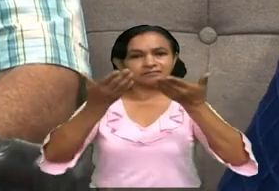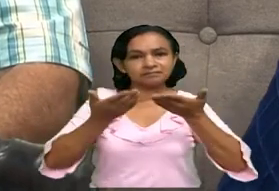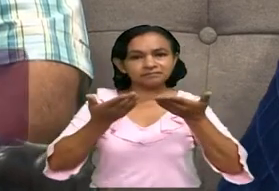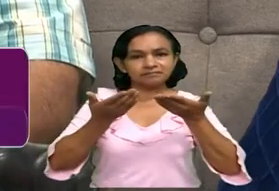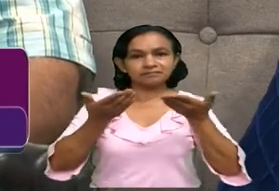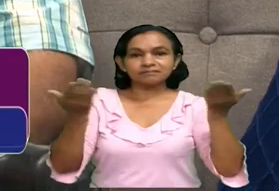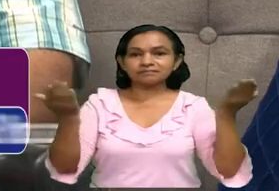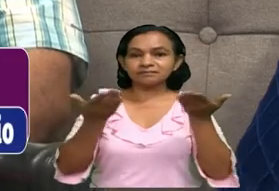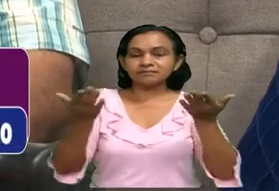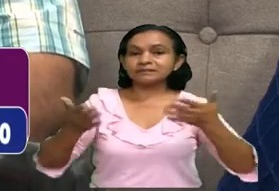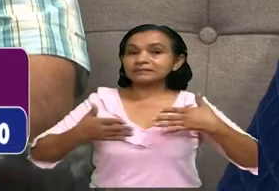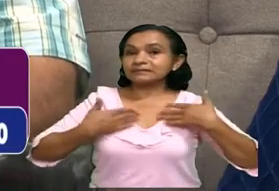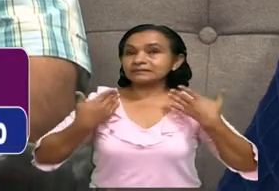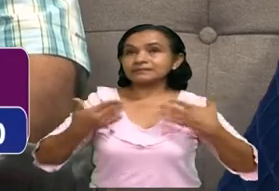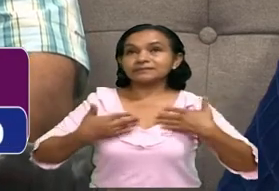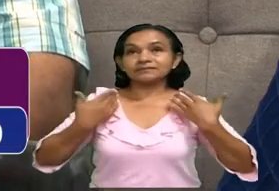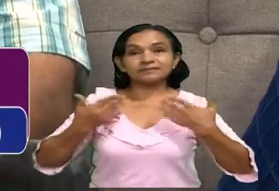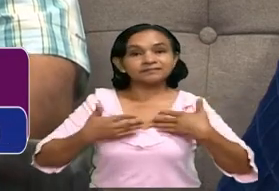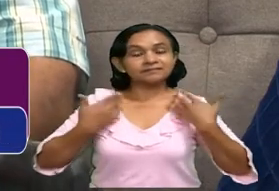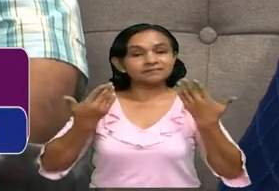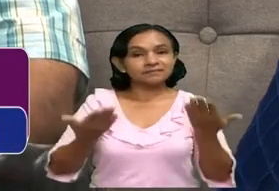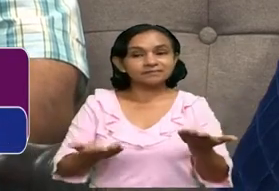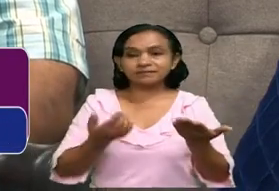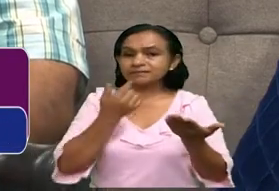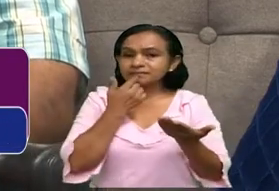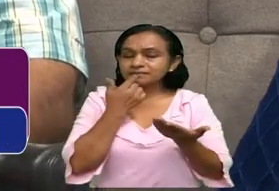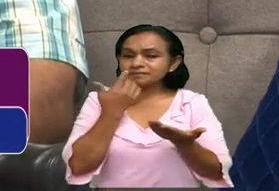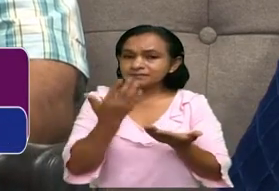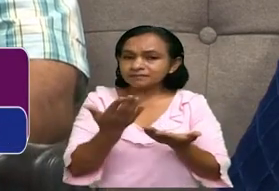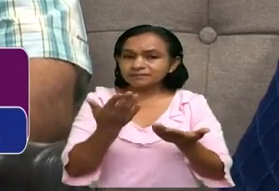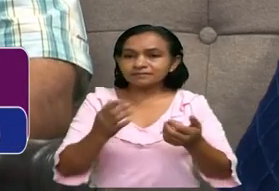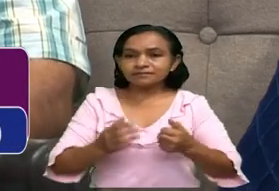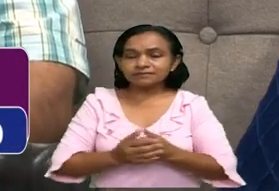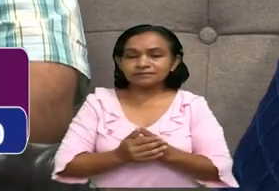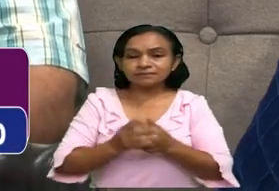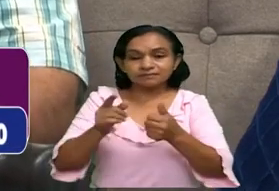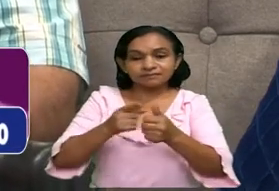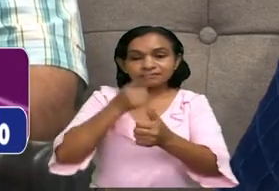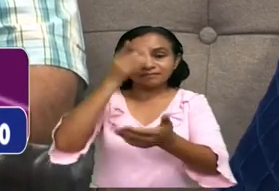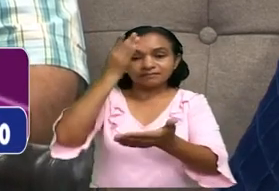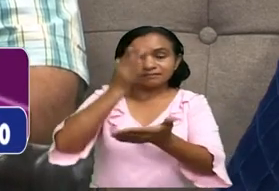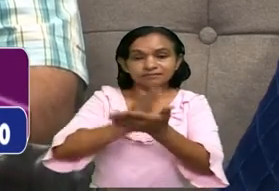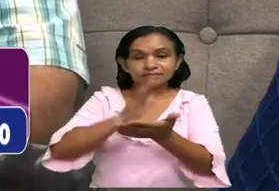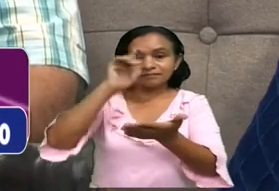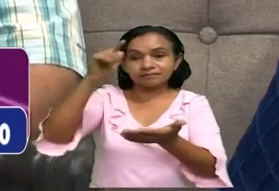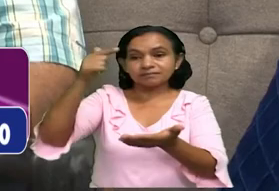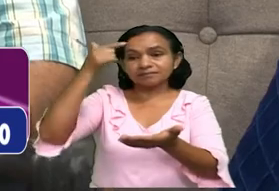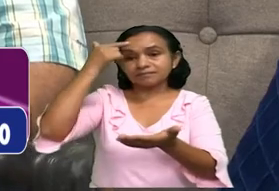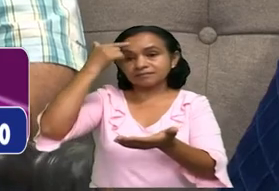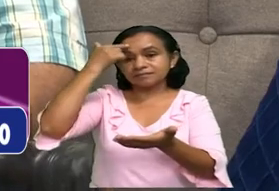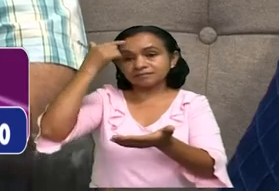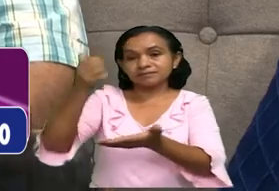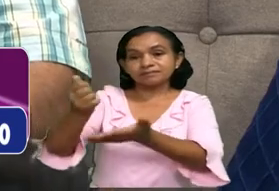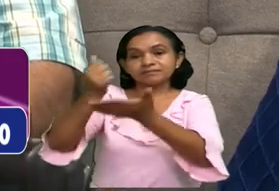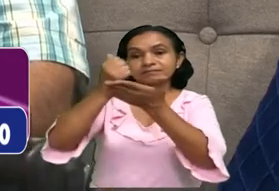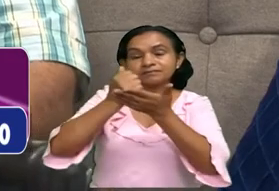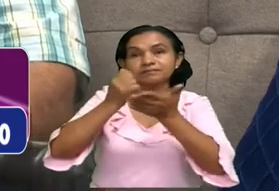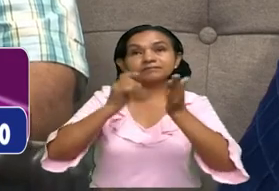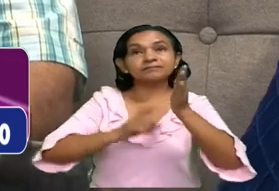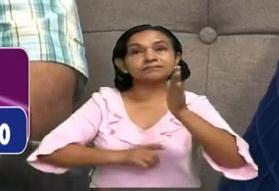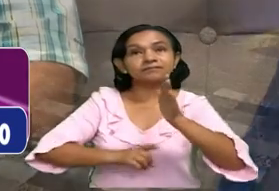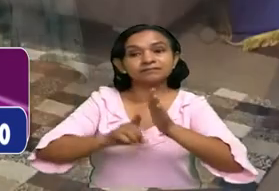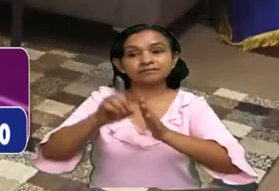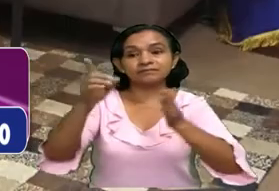algo alentador, porque lógicamente primera vez que hay un gobierno que nos presenta una estrategia de desarrollo de la